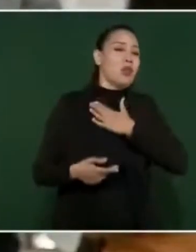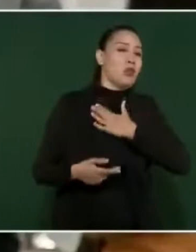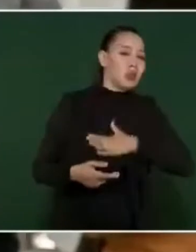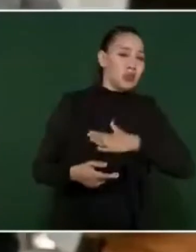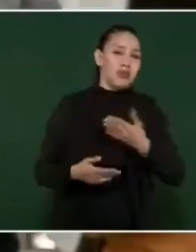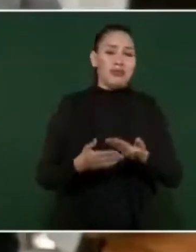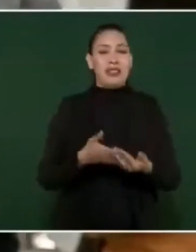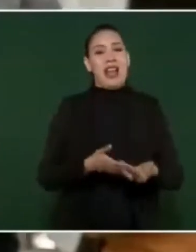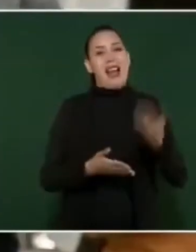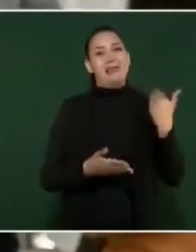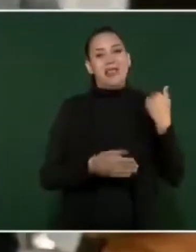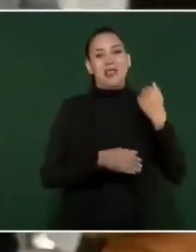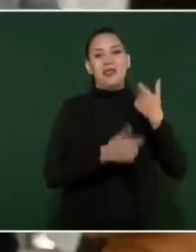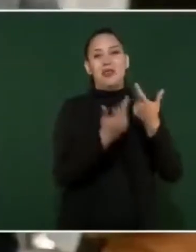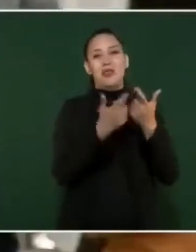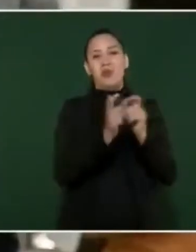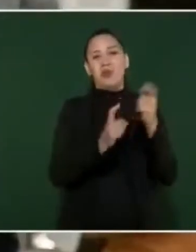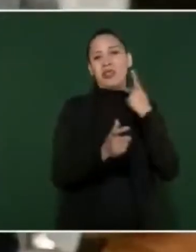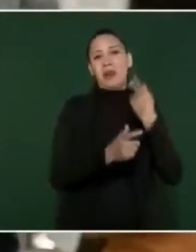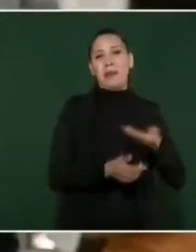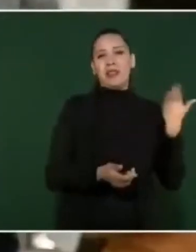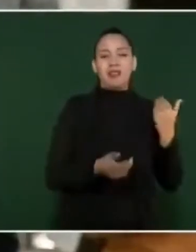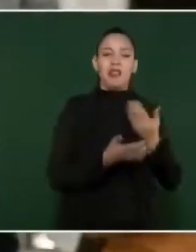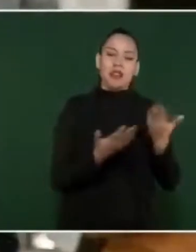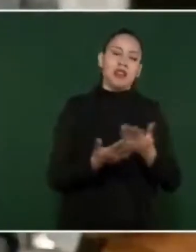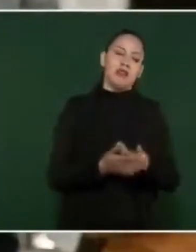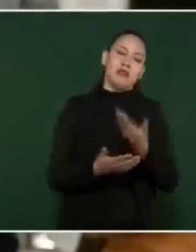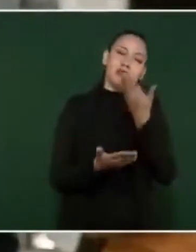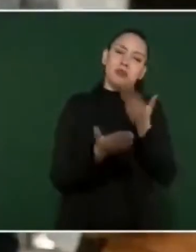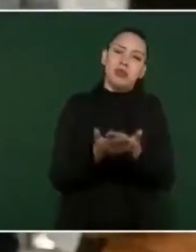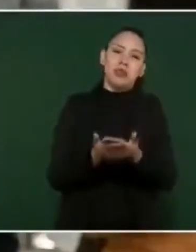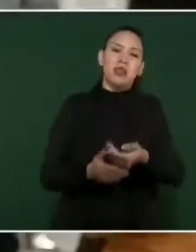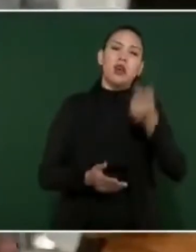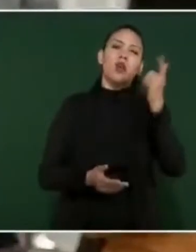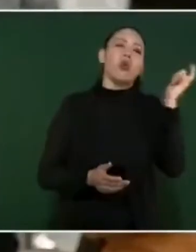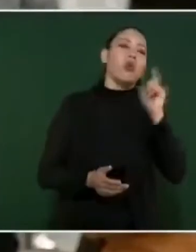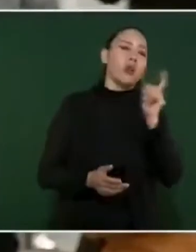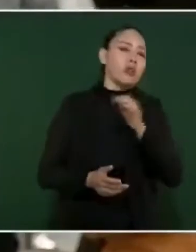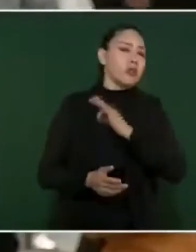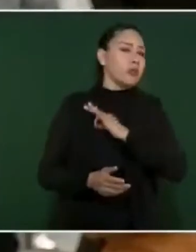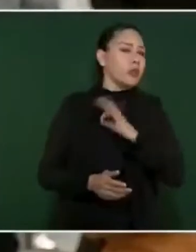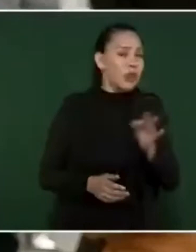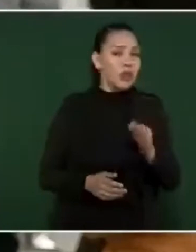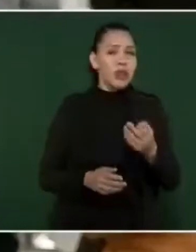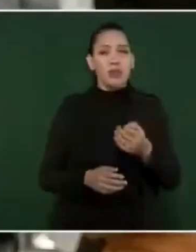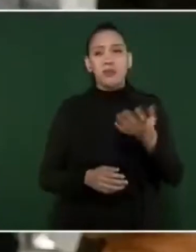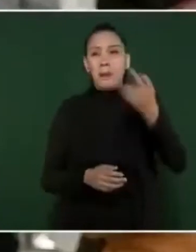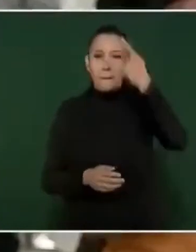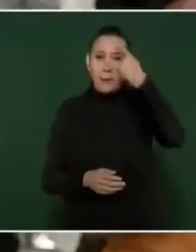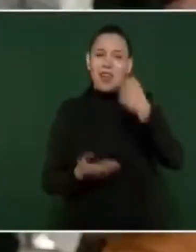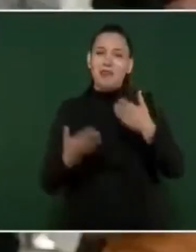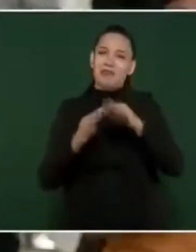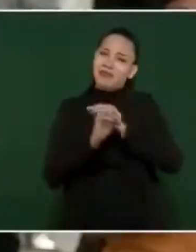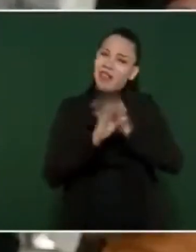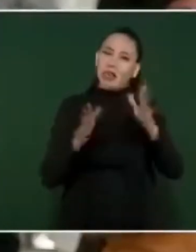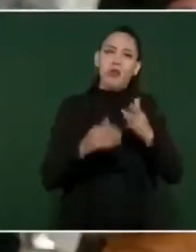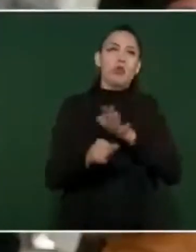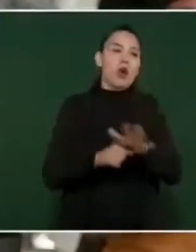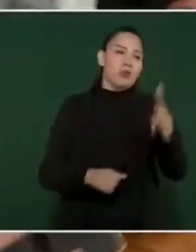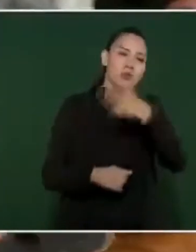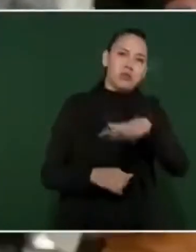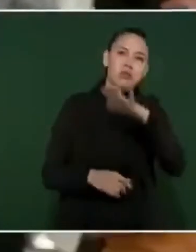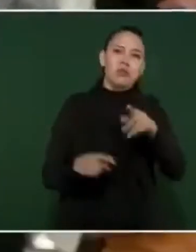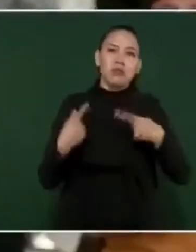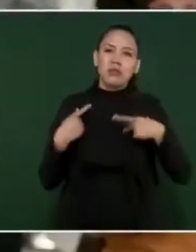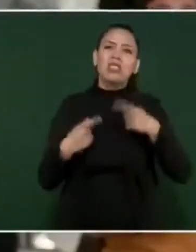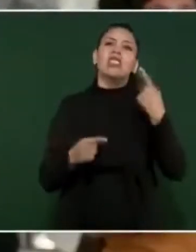ruta para que se esclarezca el asesinato de mi padre, que en próximo enero que viene está por cumplir 5 años de asesinato, pues de que nos lo quitaron, de que le